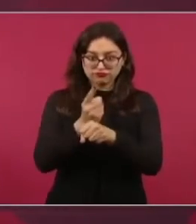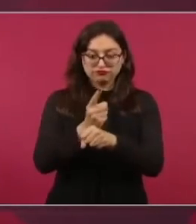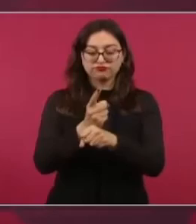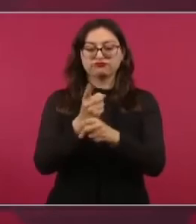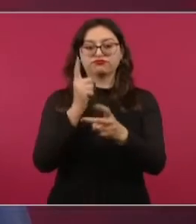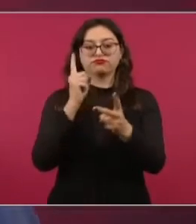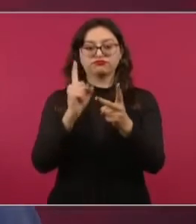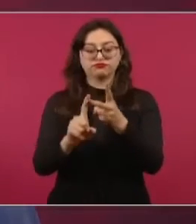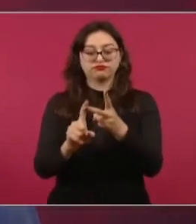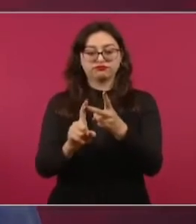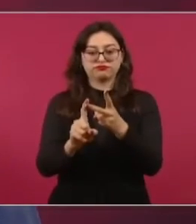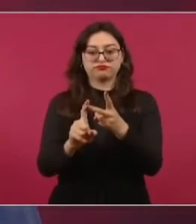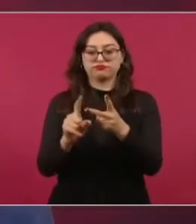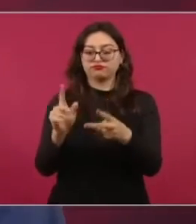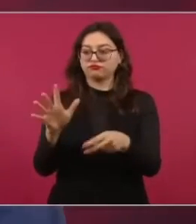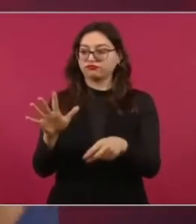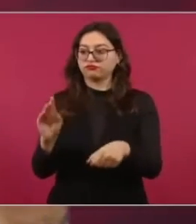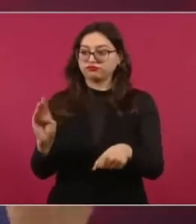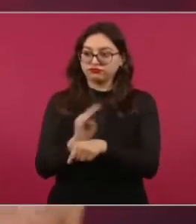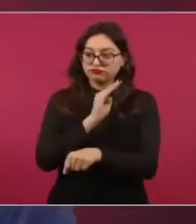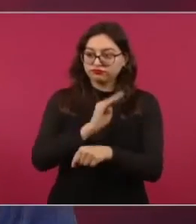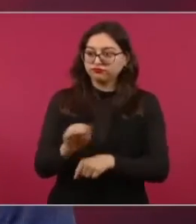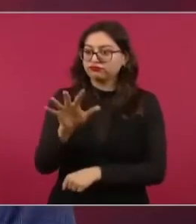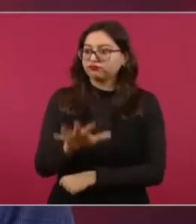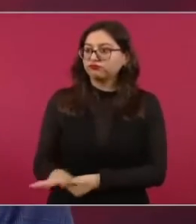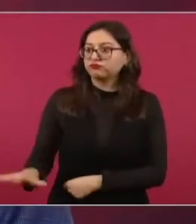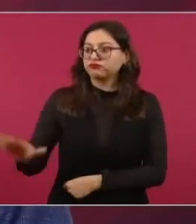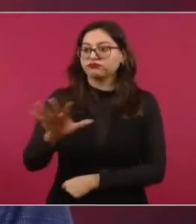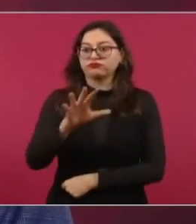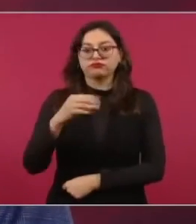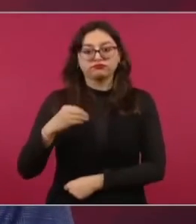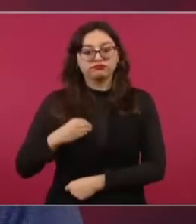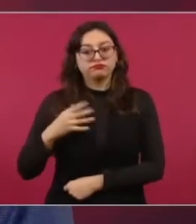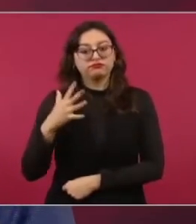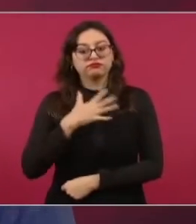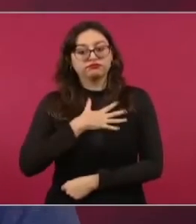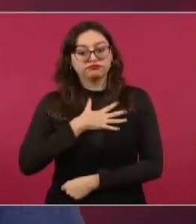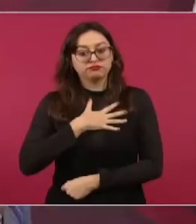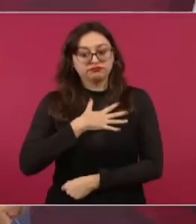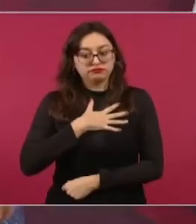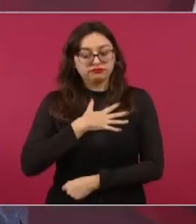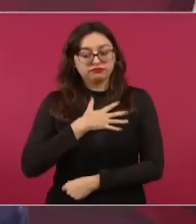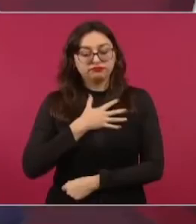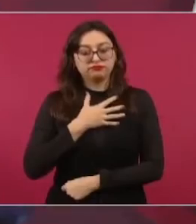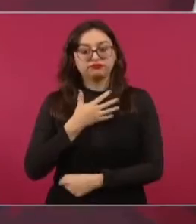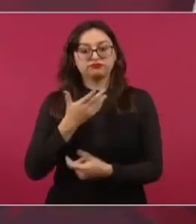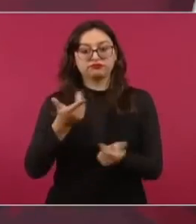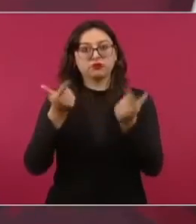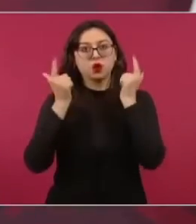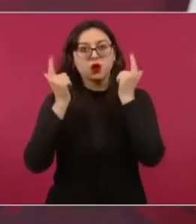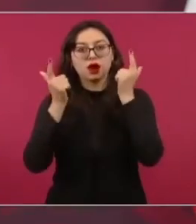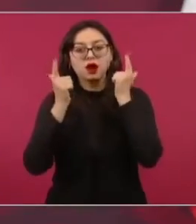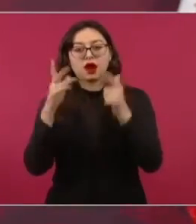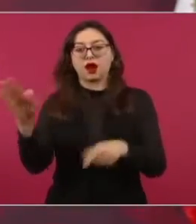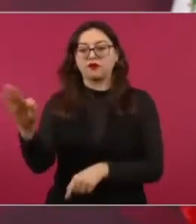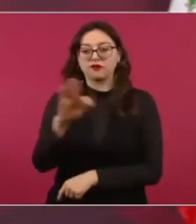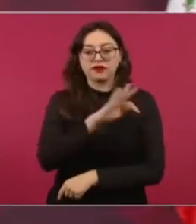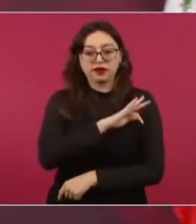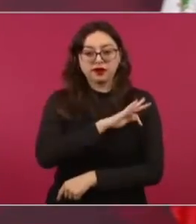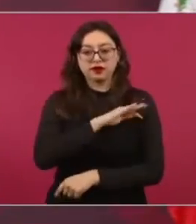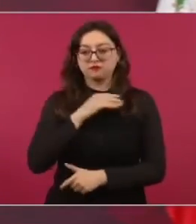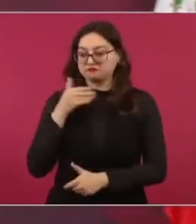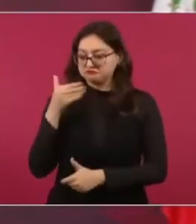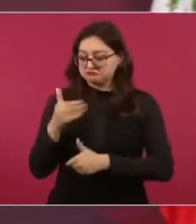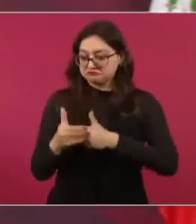que haya bienestar, que haya esperanzas, que nadie se vea obligado a tomar el camino de